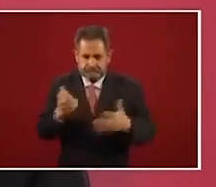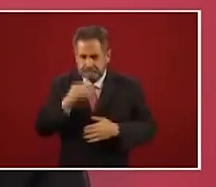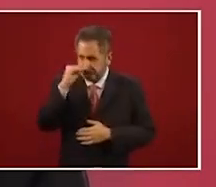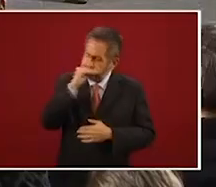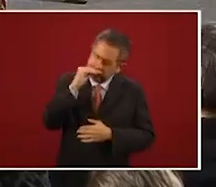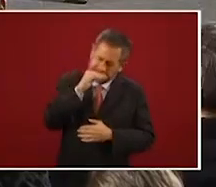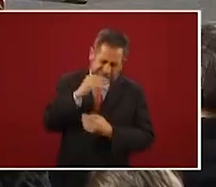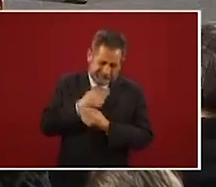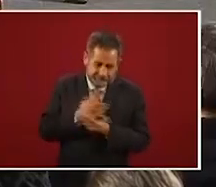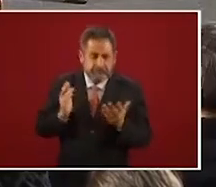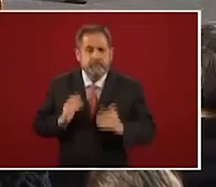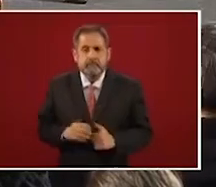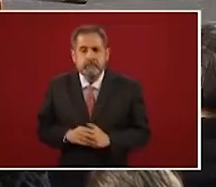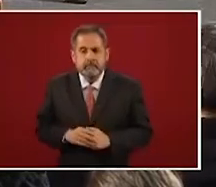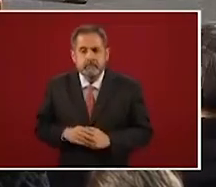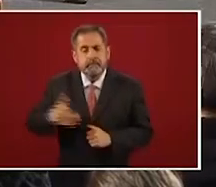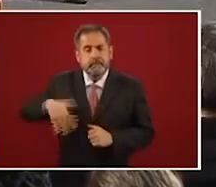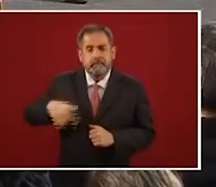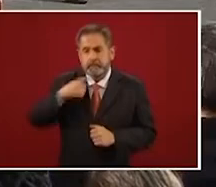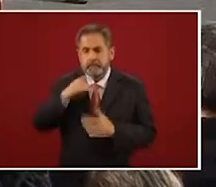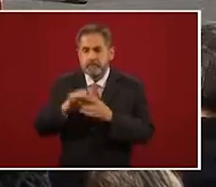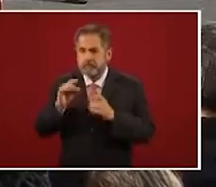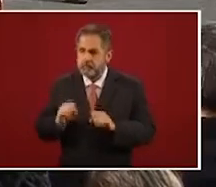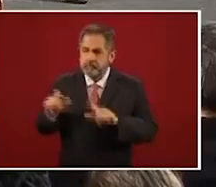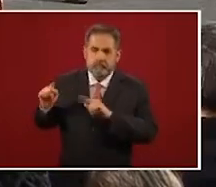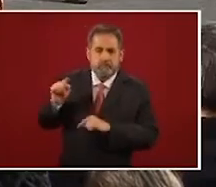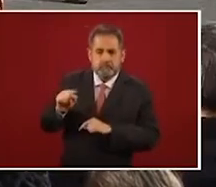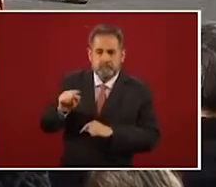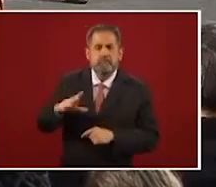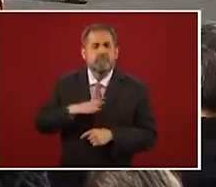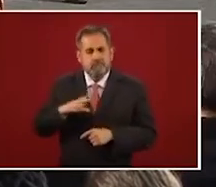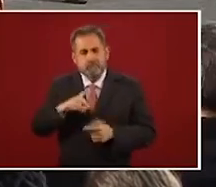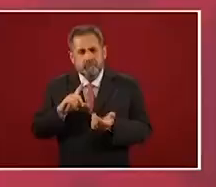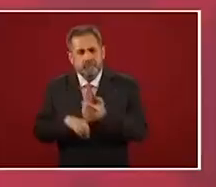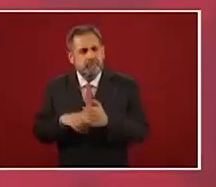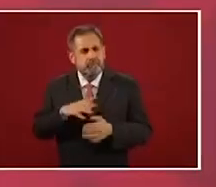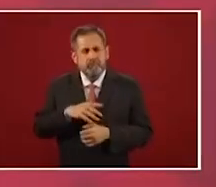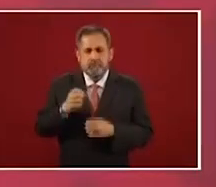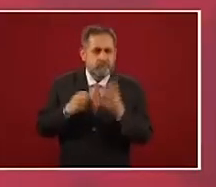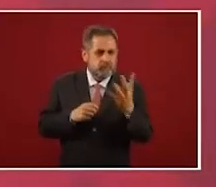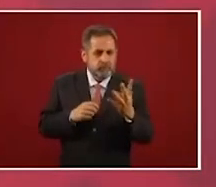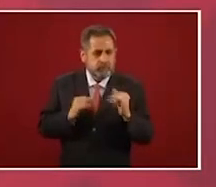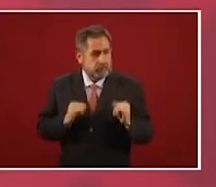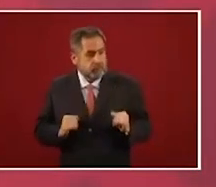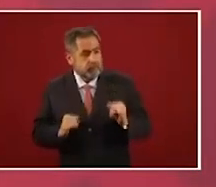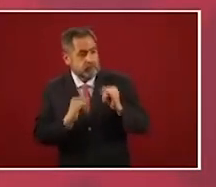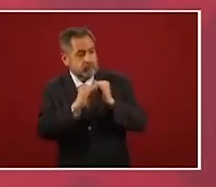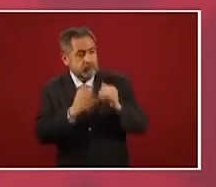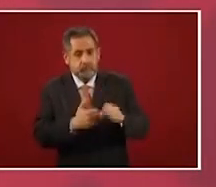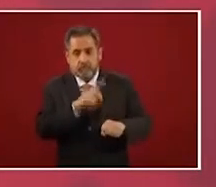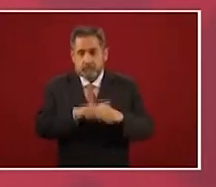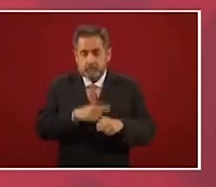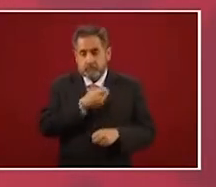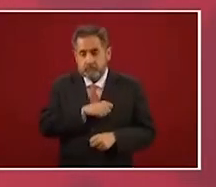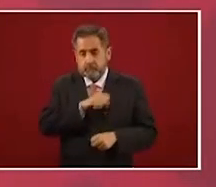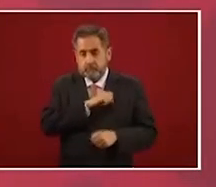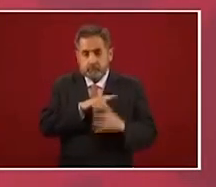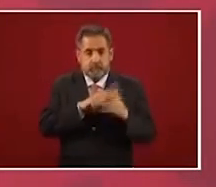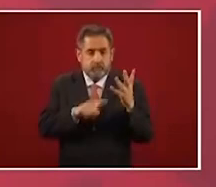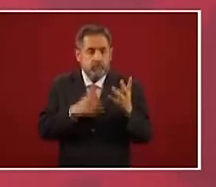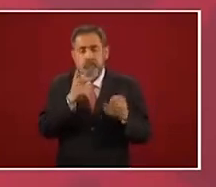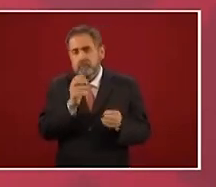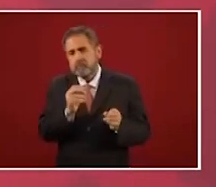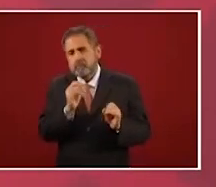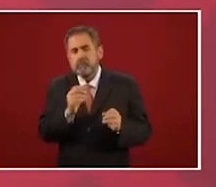gratuidad. Como les mencioné en la presentación, hay aún 4 institutos nacionales de salud u